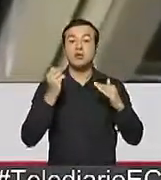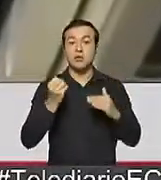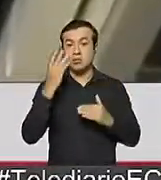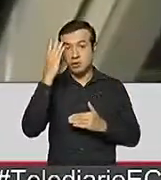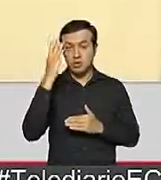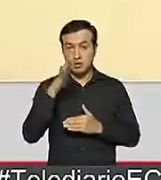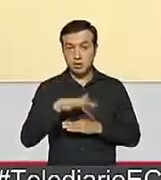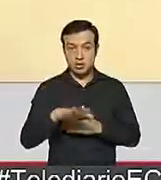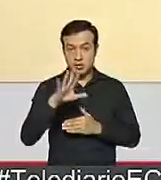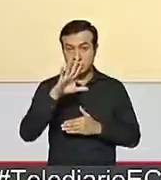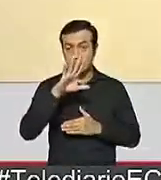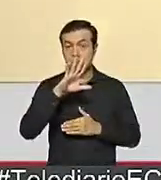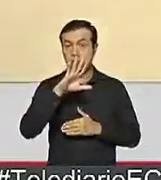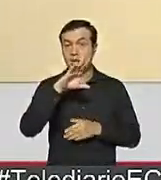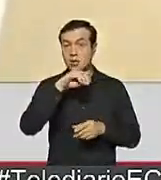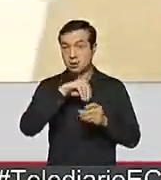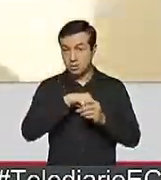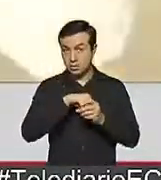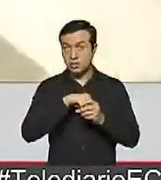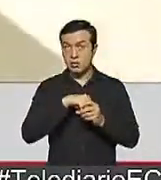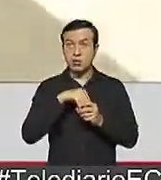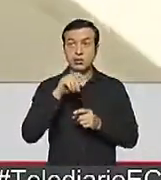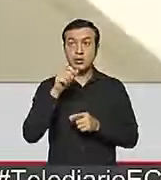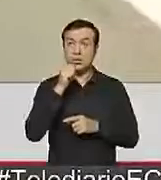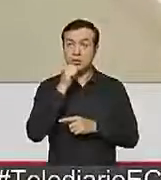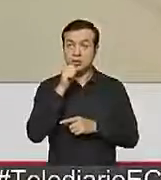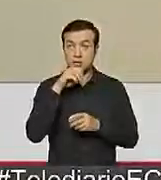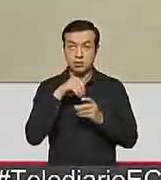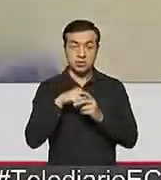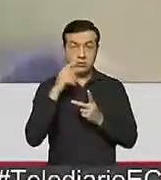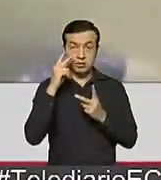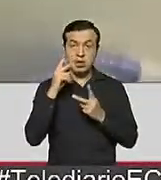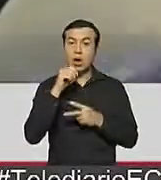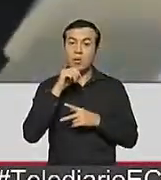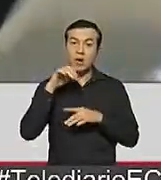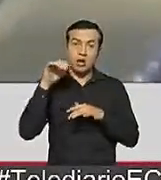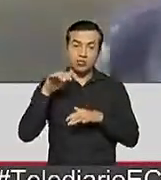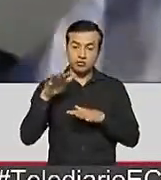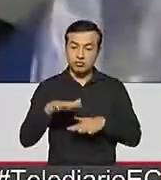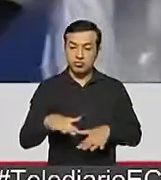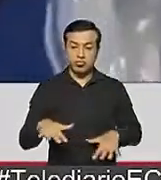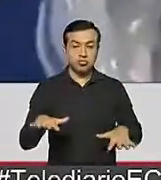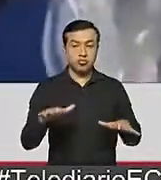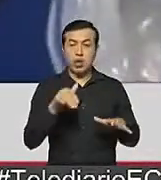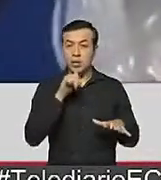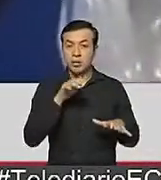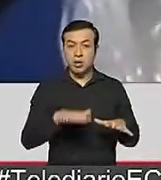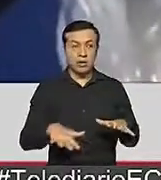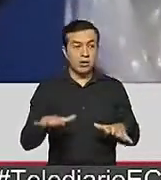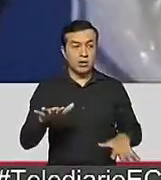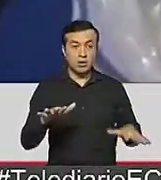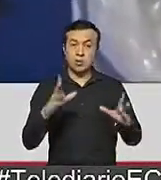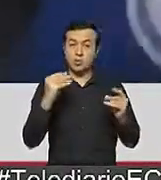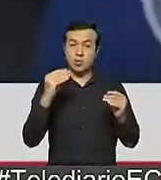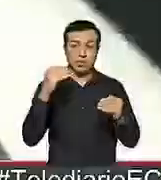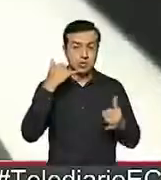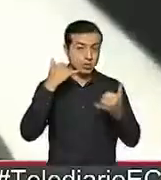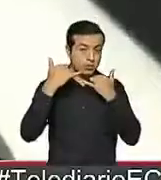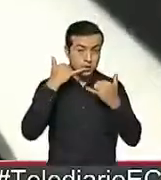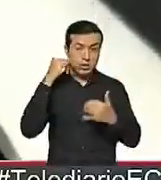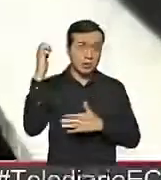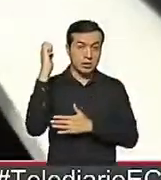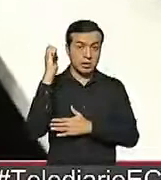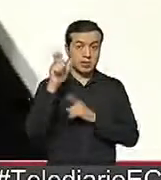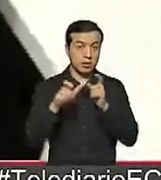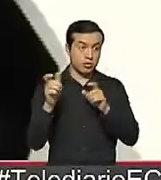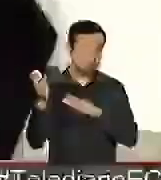parte del sótano del ala oeste, lugar que alberga a la prensa, sufrió filtraciones en el piso. Pese a las numerosas llamadas de emergencia registradas,